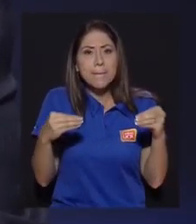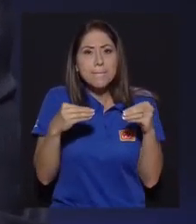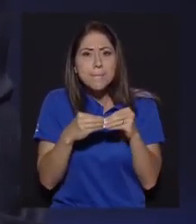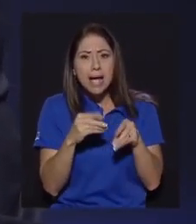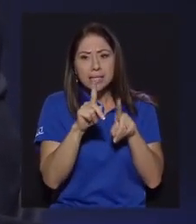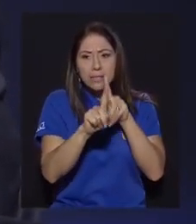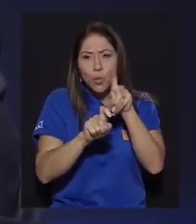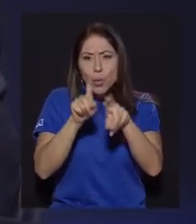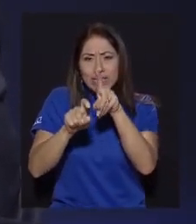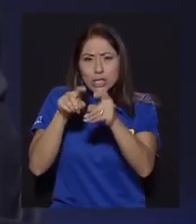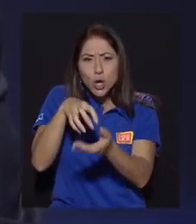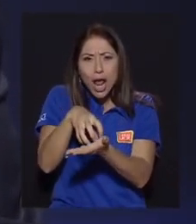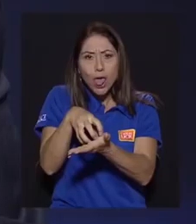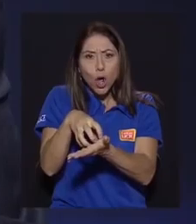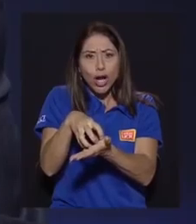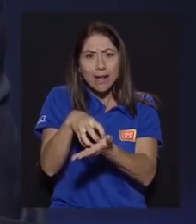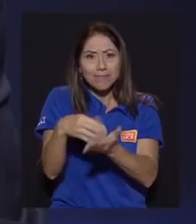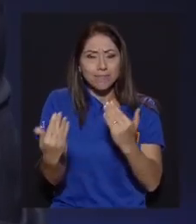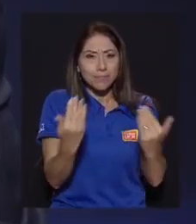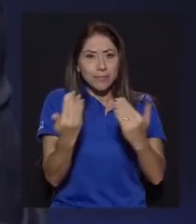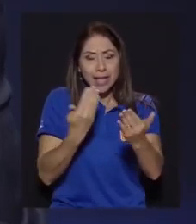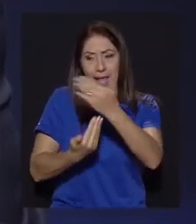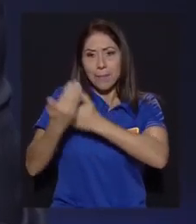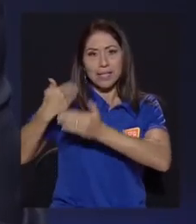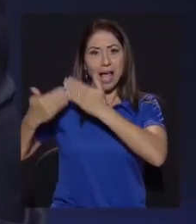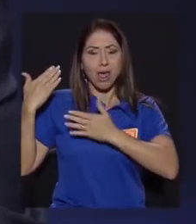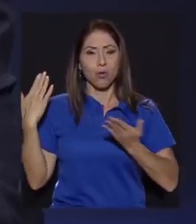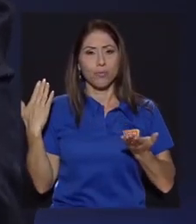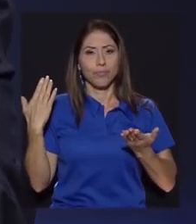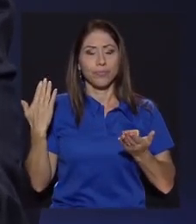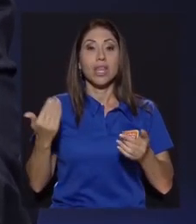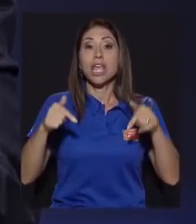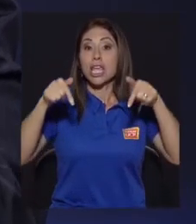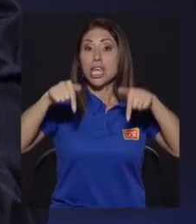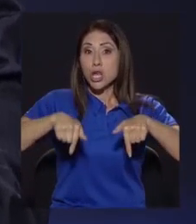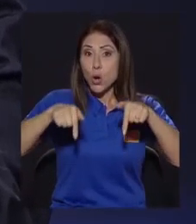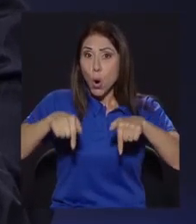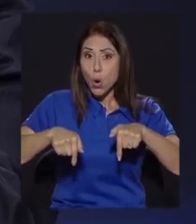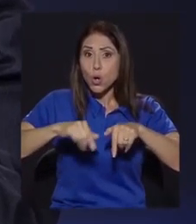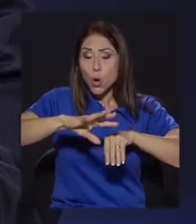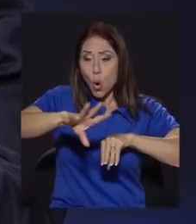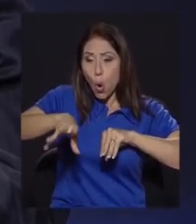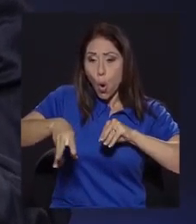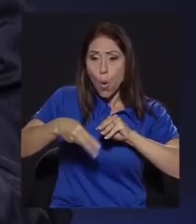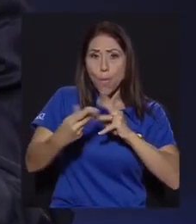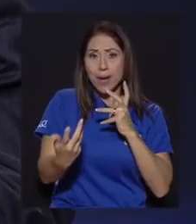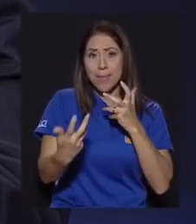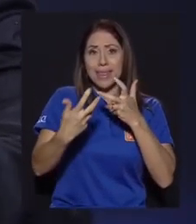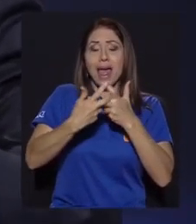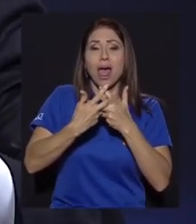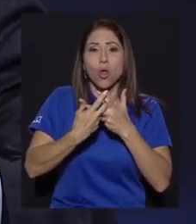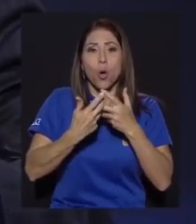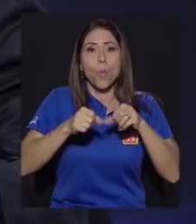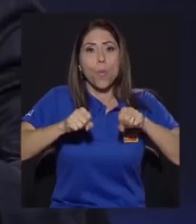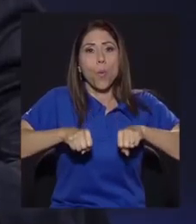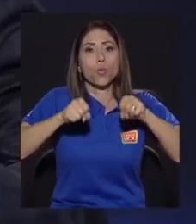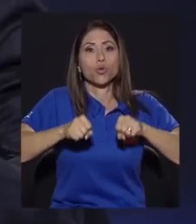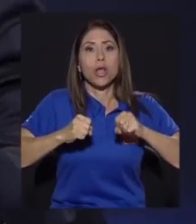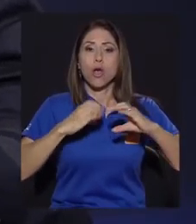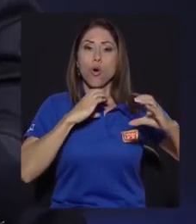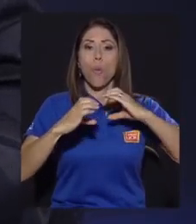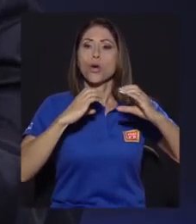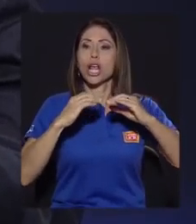cuestionadora que en el pasado y hoy complementado por la posibilidad de la comunicación horizontal